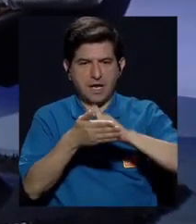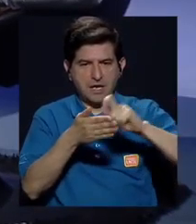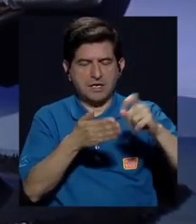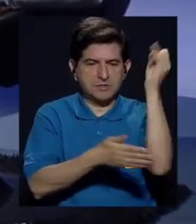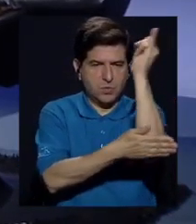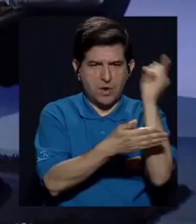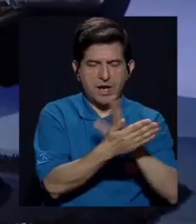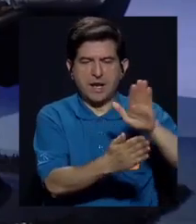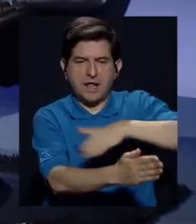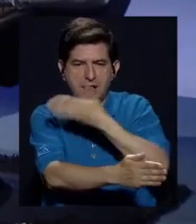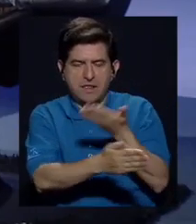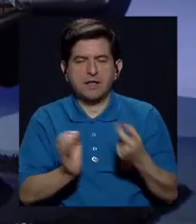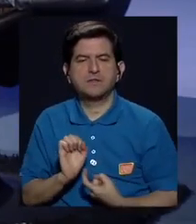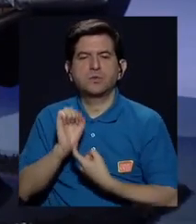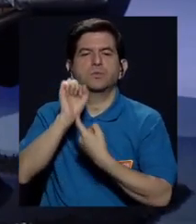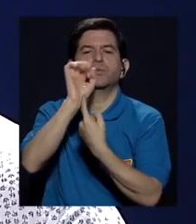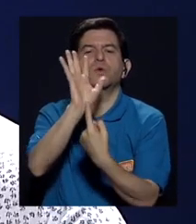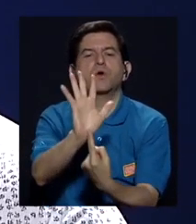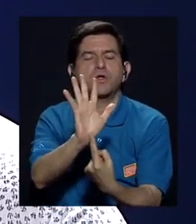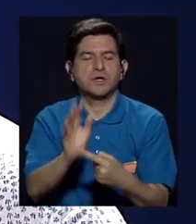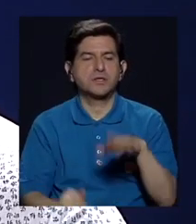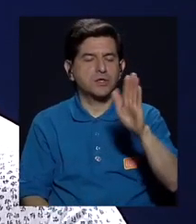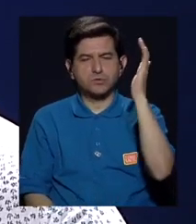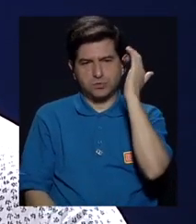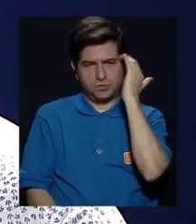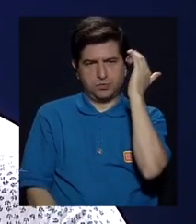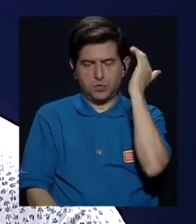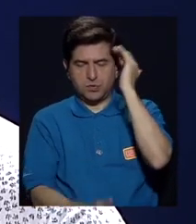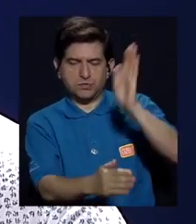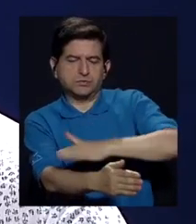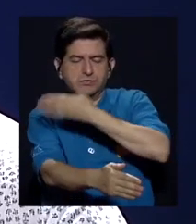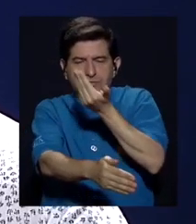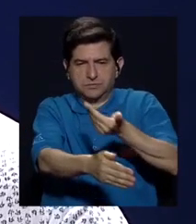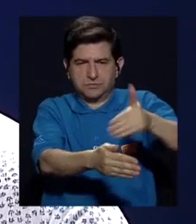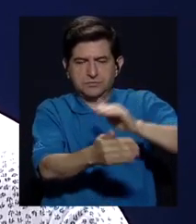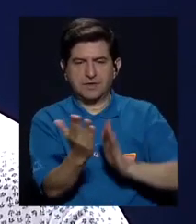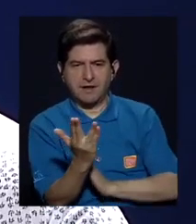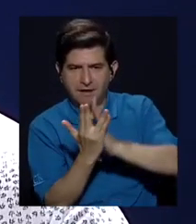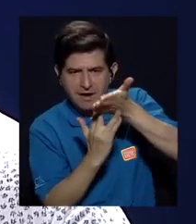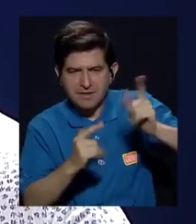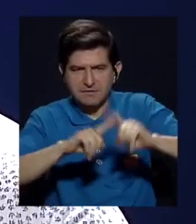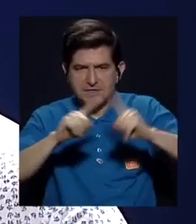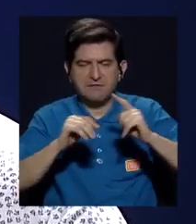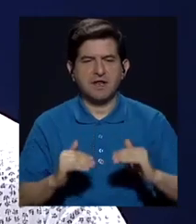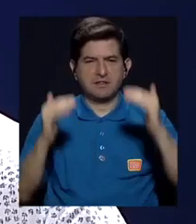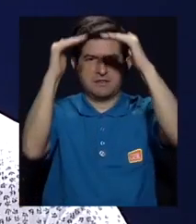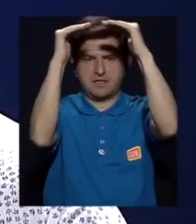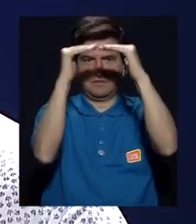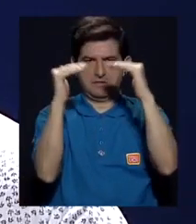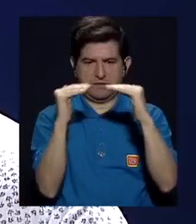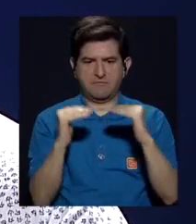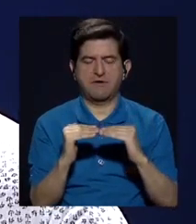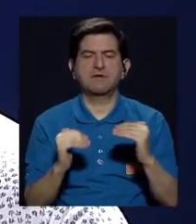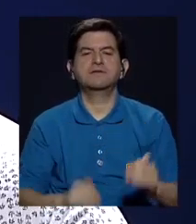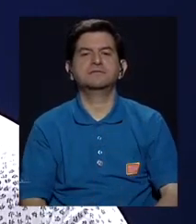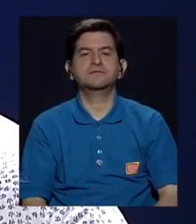Artes Musicales, donde proyectan sus conocimientos musicales a través de varios niveles.